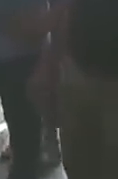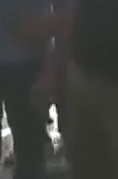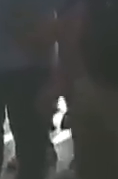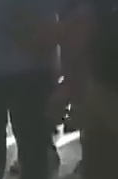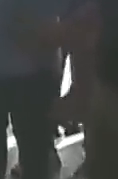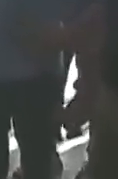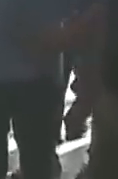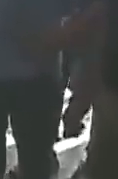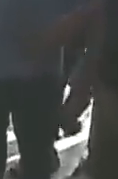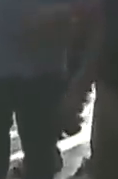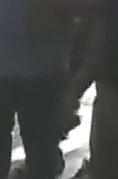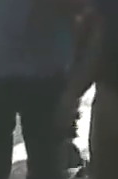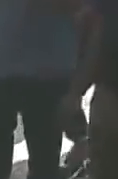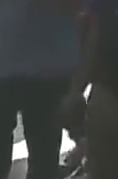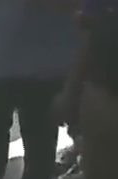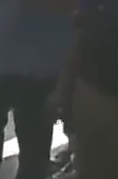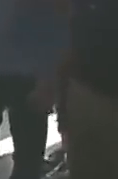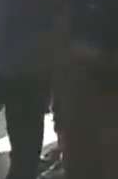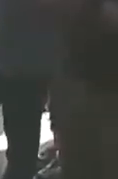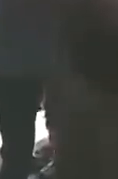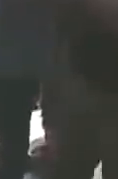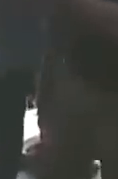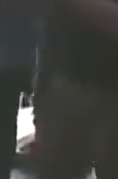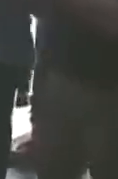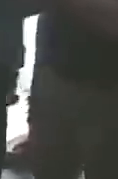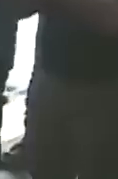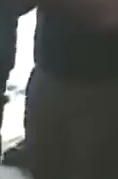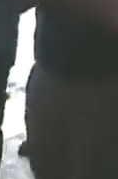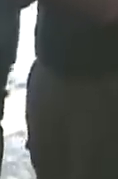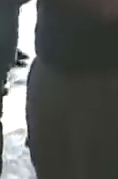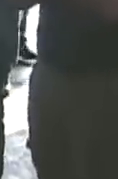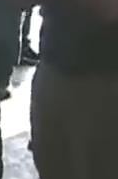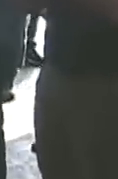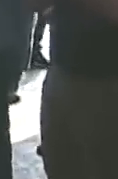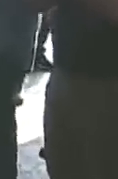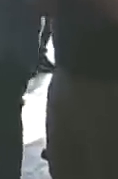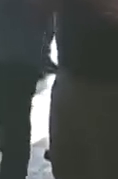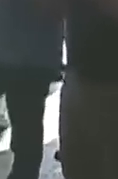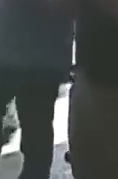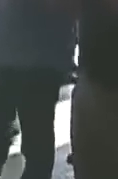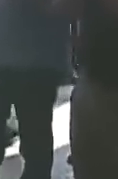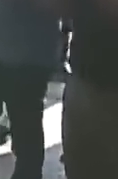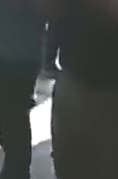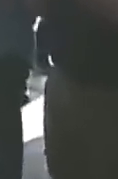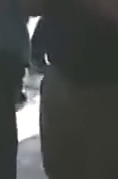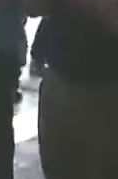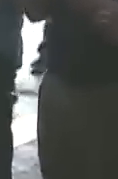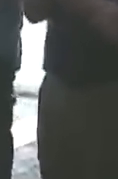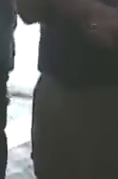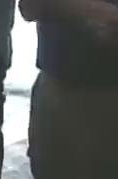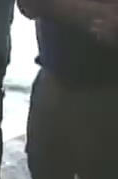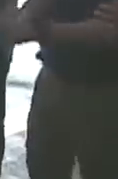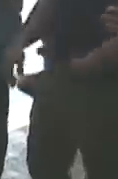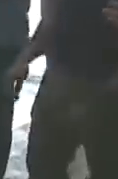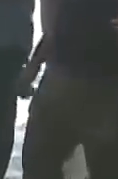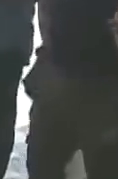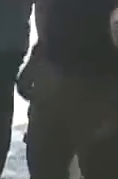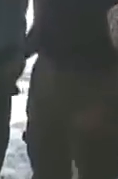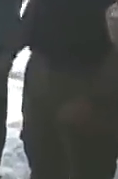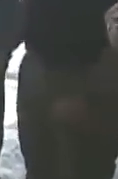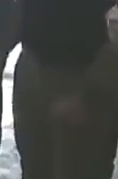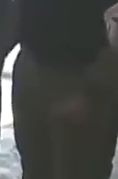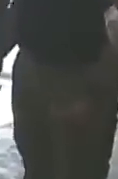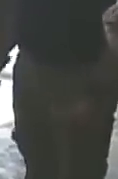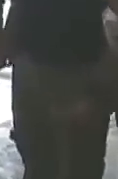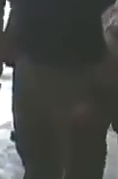toda Venezuela, estamos acá en Valencia, Estado Carabobo, en la zona industrial. Saludo a la clase obrera venezolana,